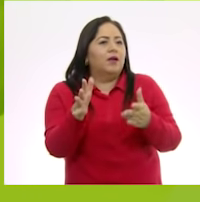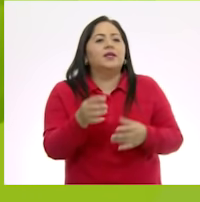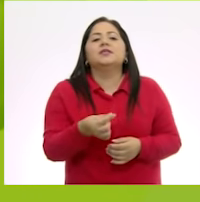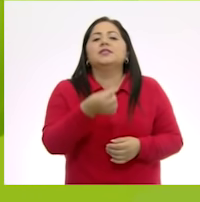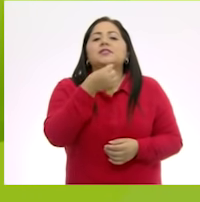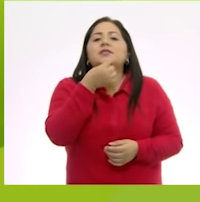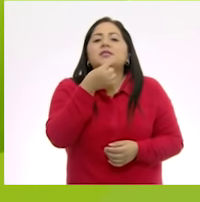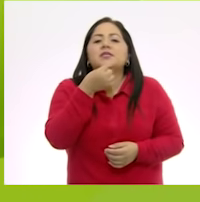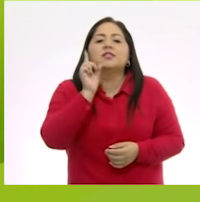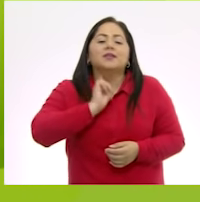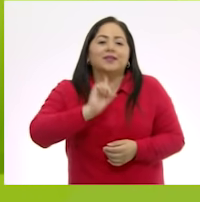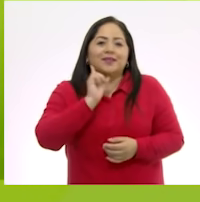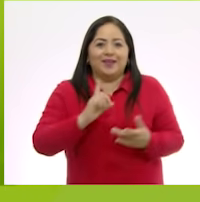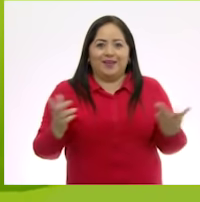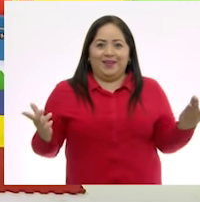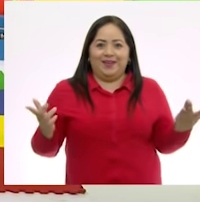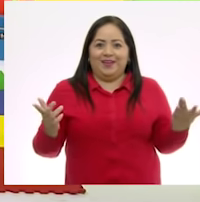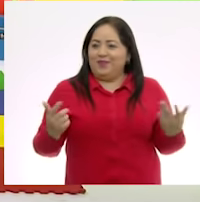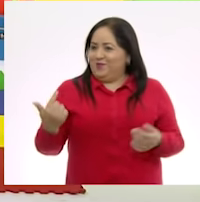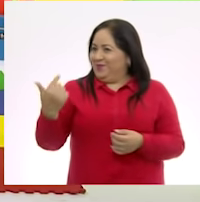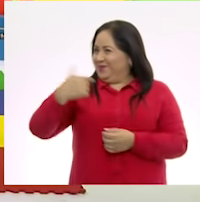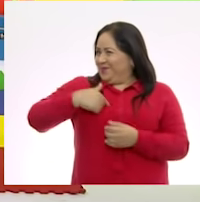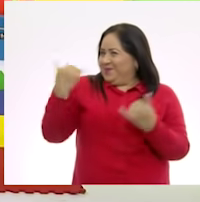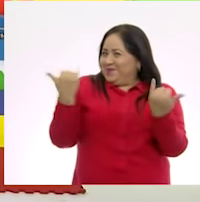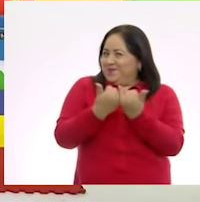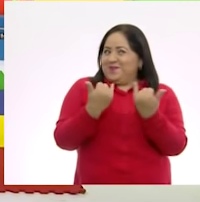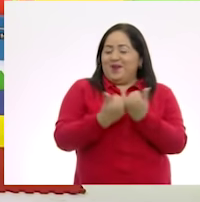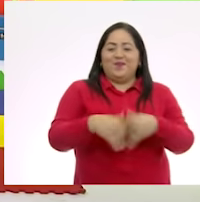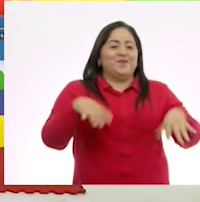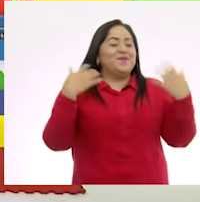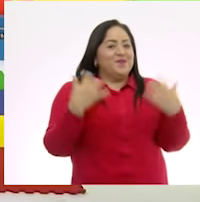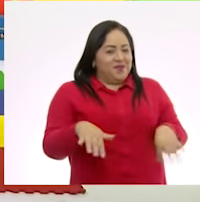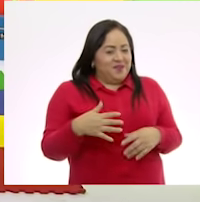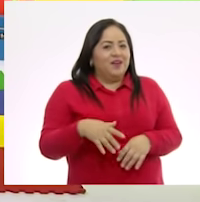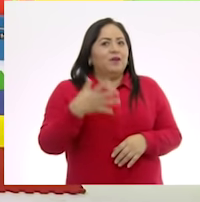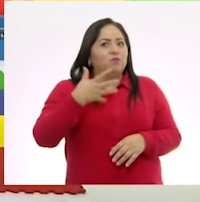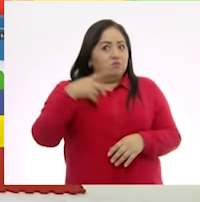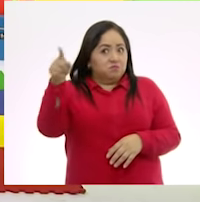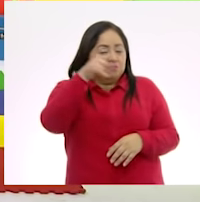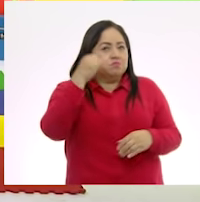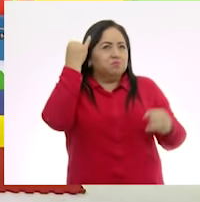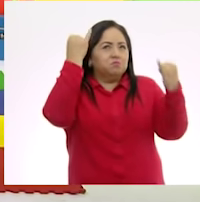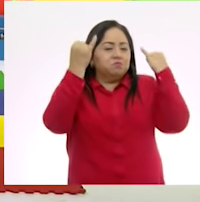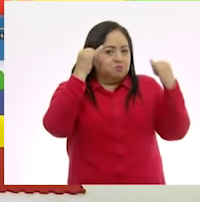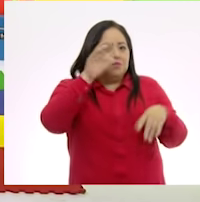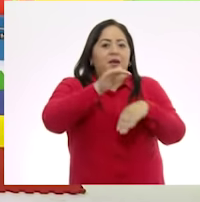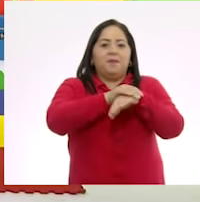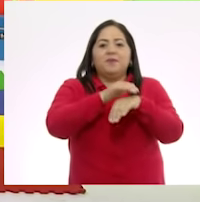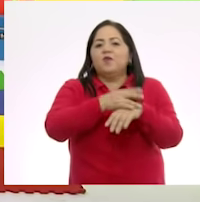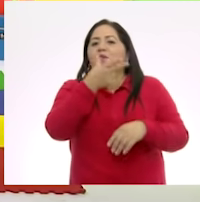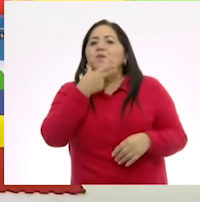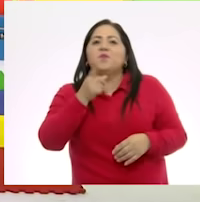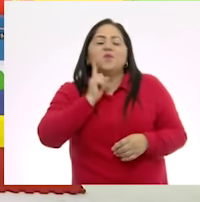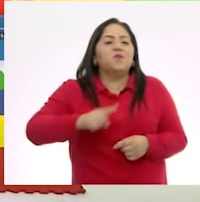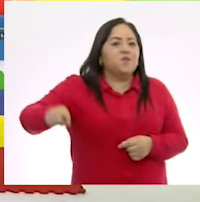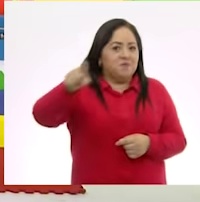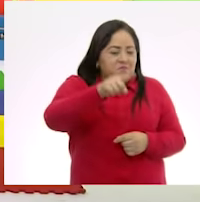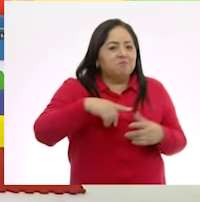niña. ¿Como yo? ¡Guau! ¿Qué imaginación tienen nuestras amigas y amigos?